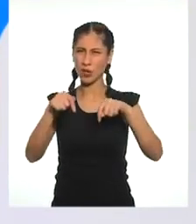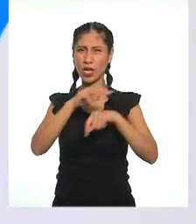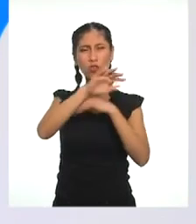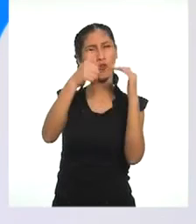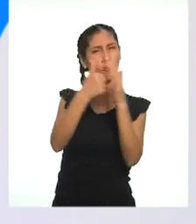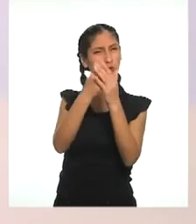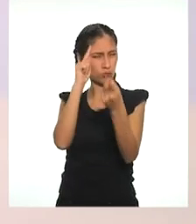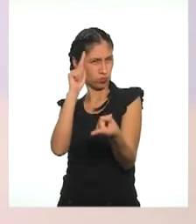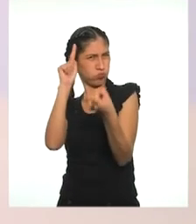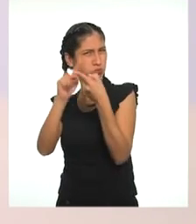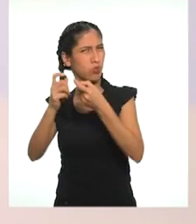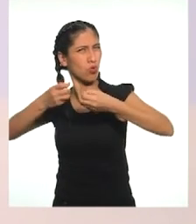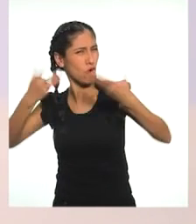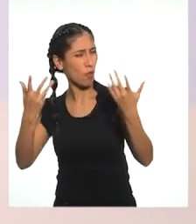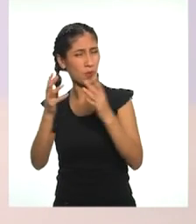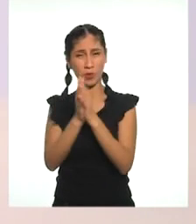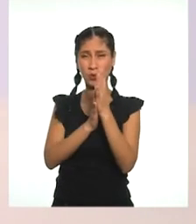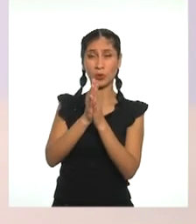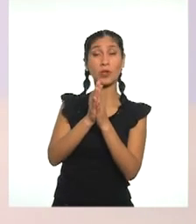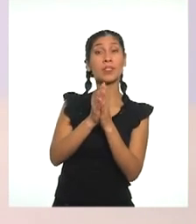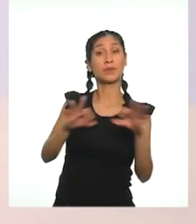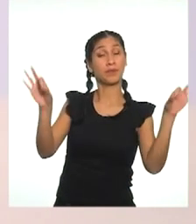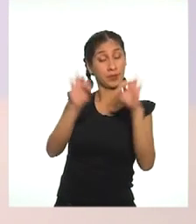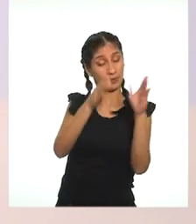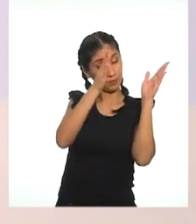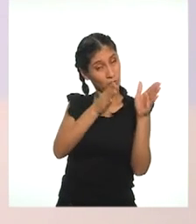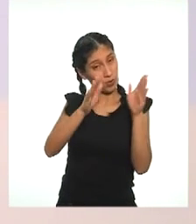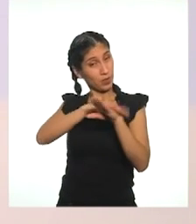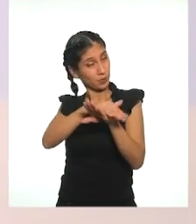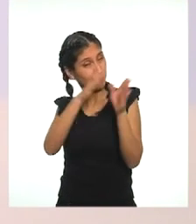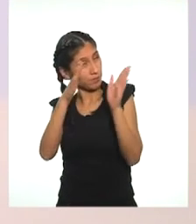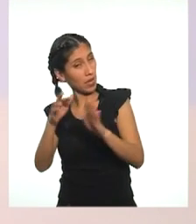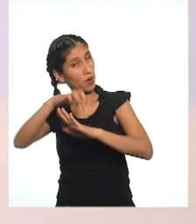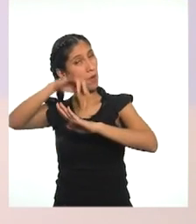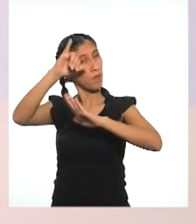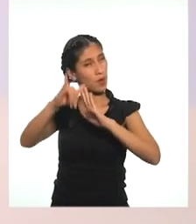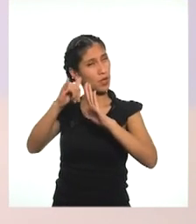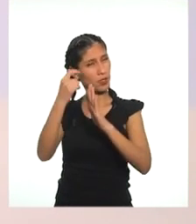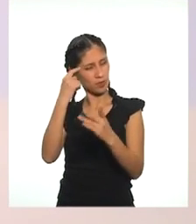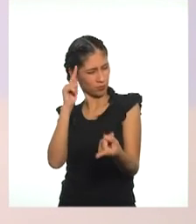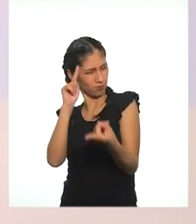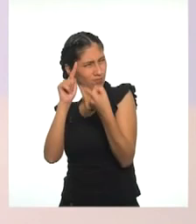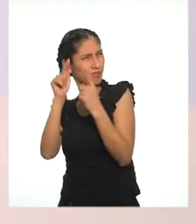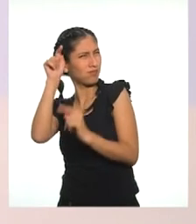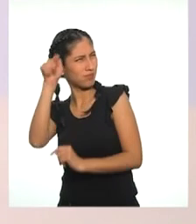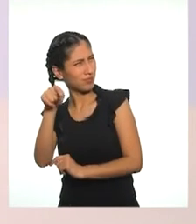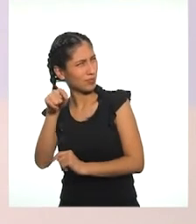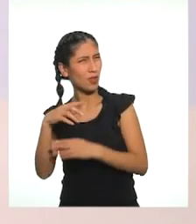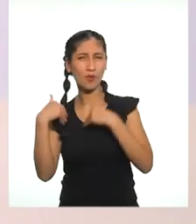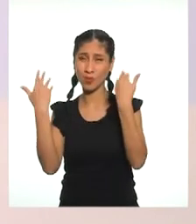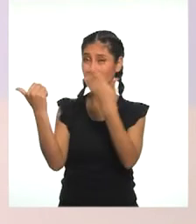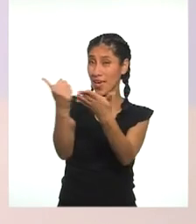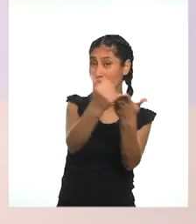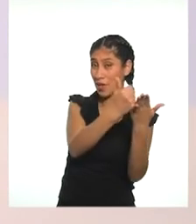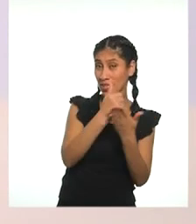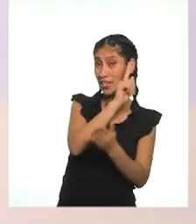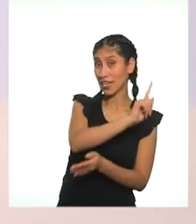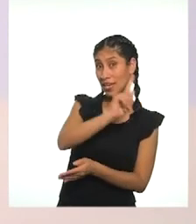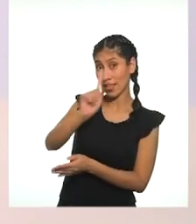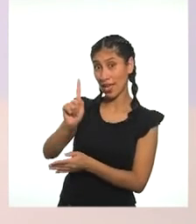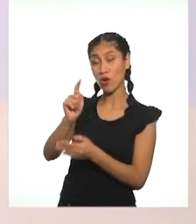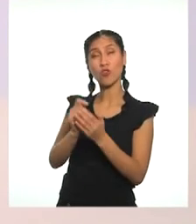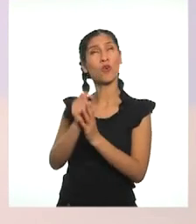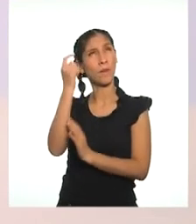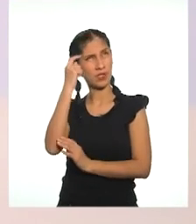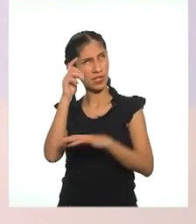para lograrlo. Tener un norte, un plan, un proyecto hacia el cual dirigirnos permitirá que cada una de nuestras acciones